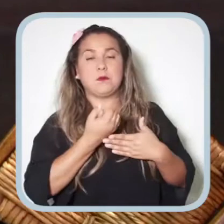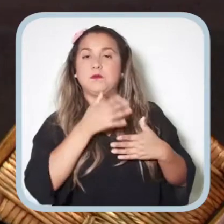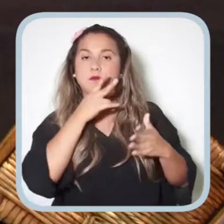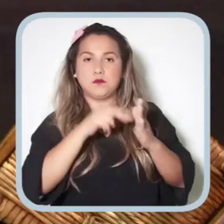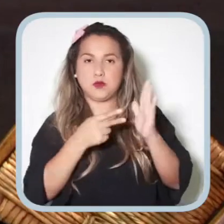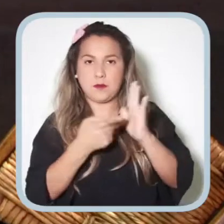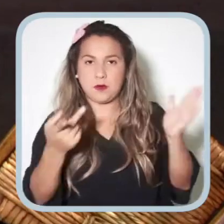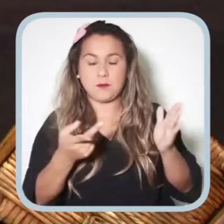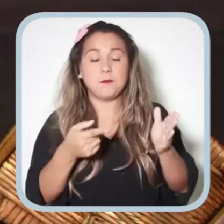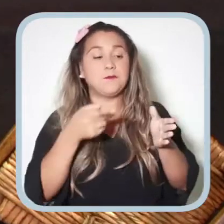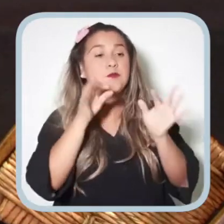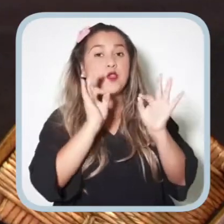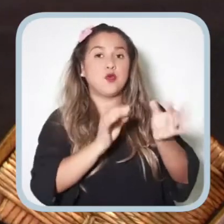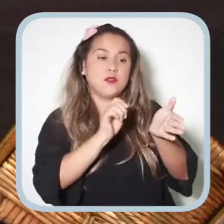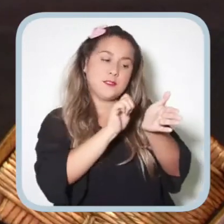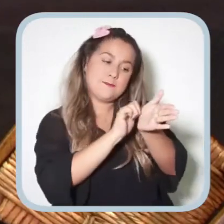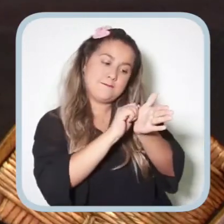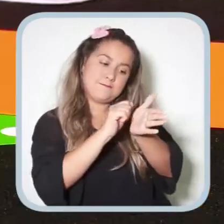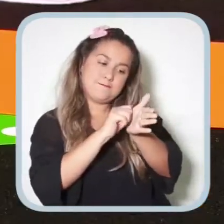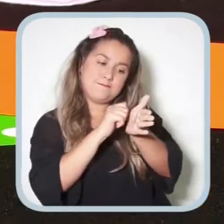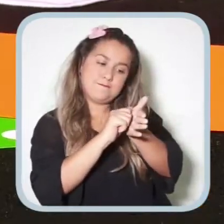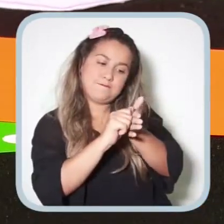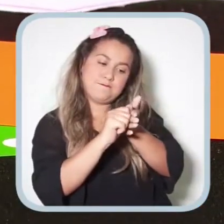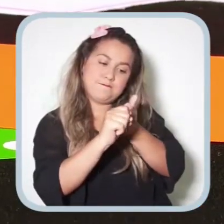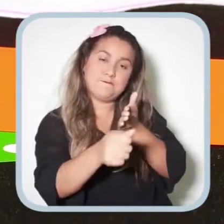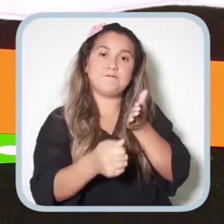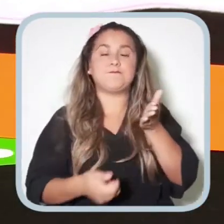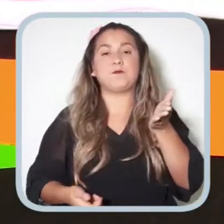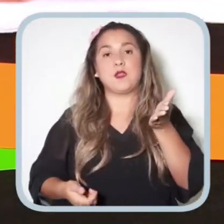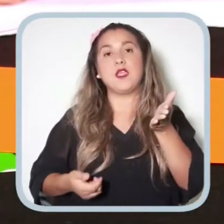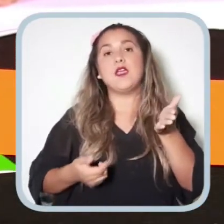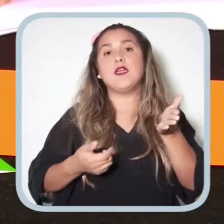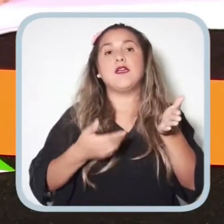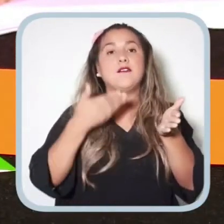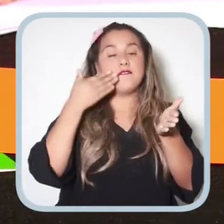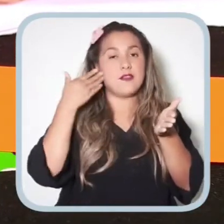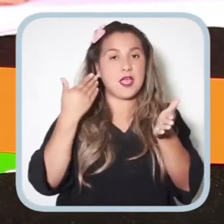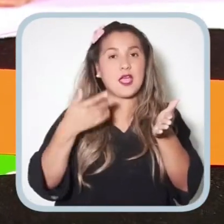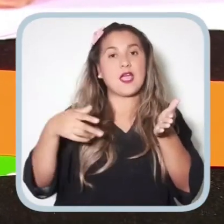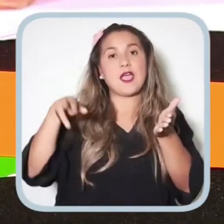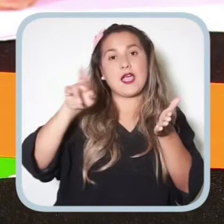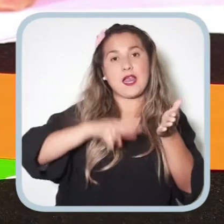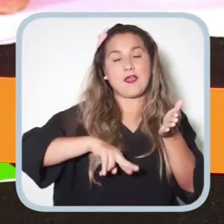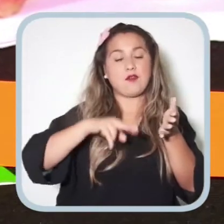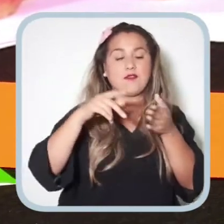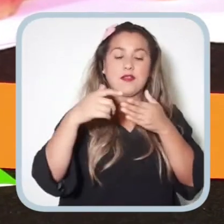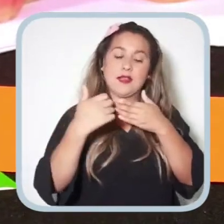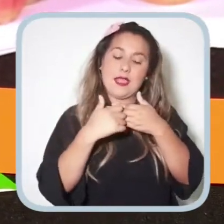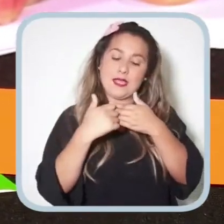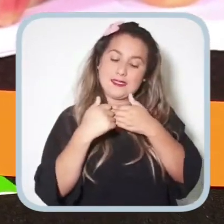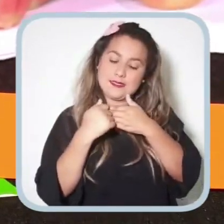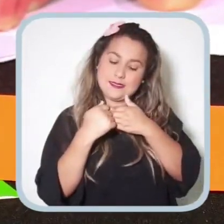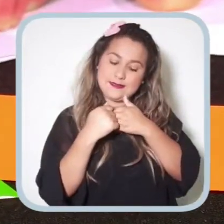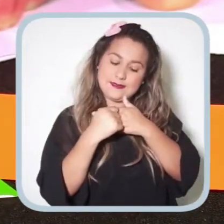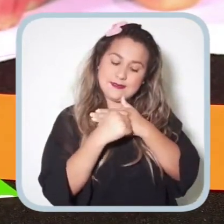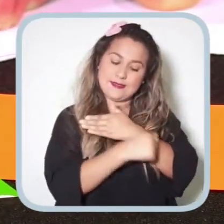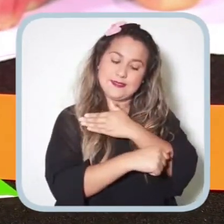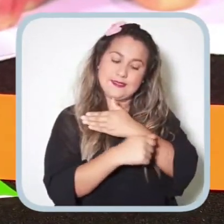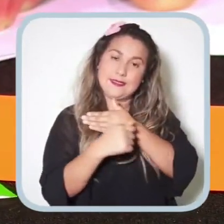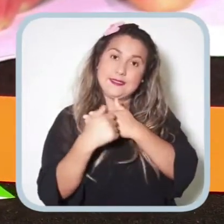y luego que está la parte blanca, la vuelven a sacar. Papá, papá,